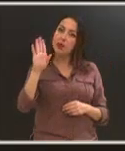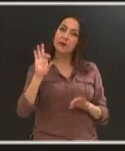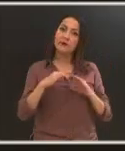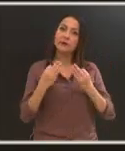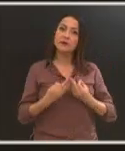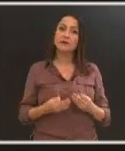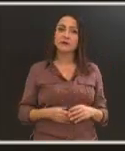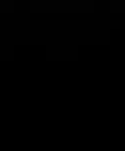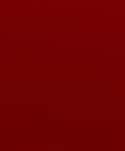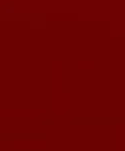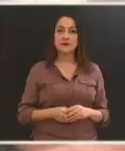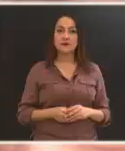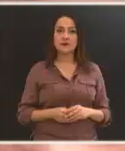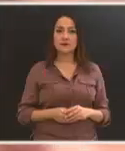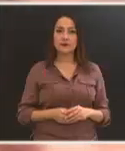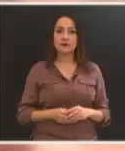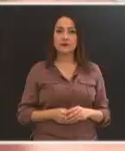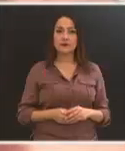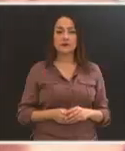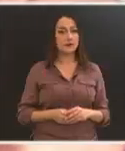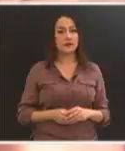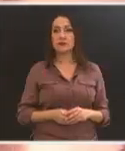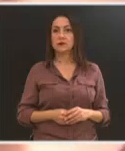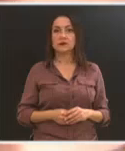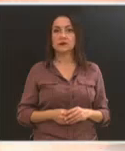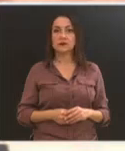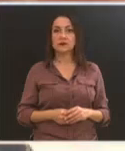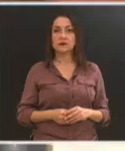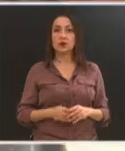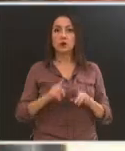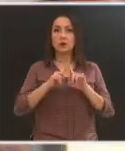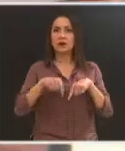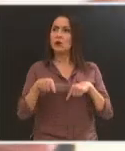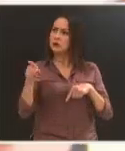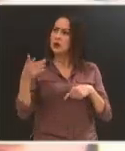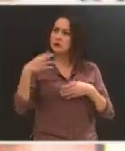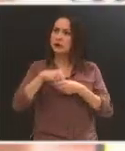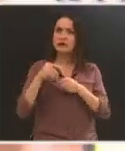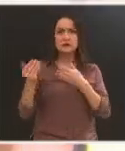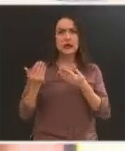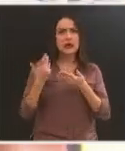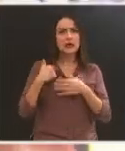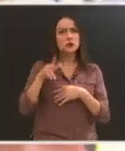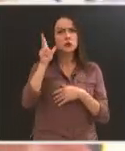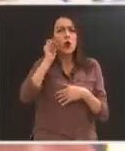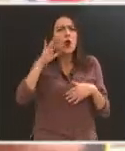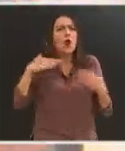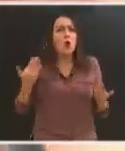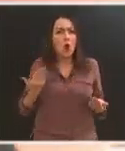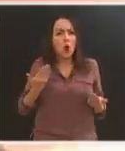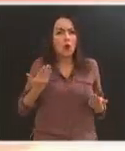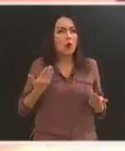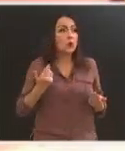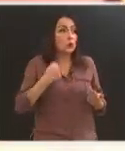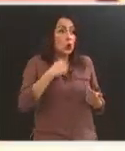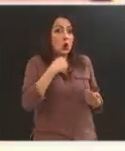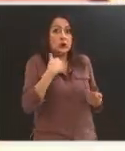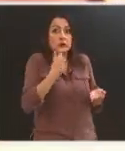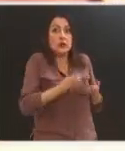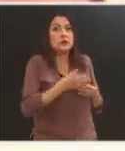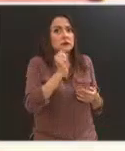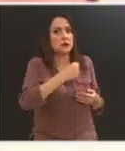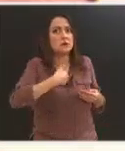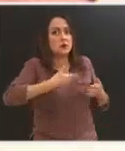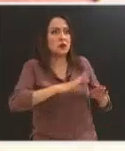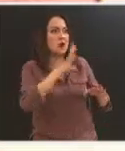familia. No, nos suspendieron. ¿Y ustedes estaban aquí cerca? ¿Qué fueron a escuchar o cómo se dieron cuenta? Yo hace poquito llegué y sí, mi